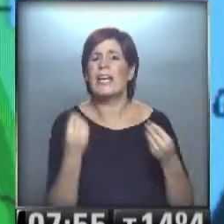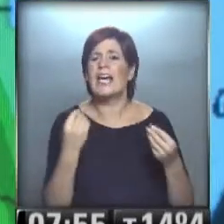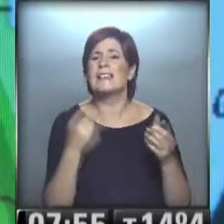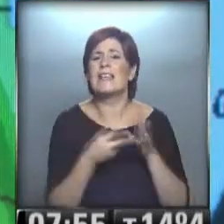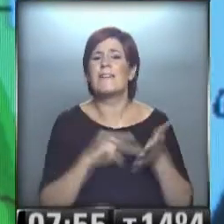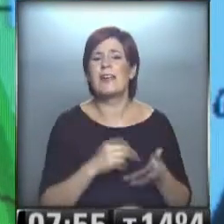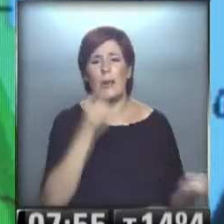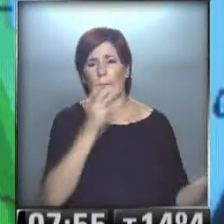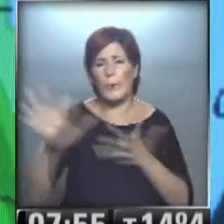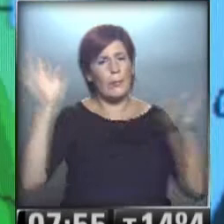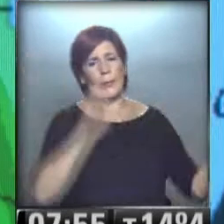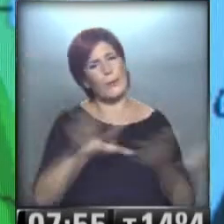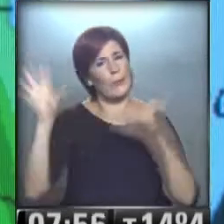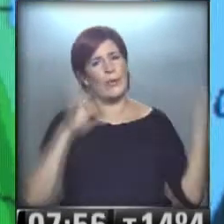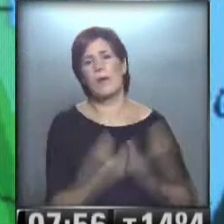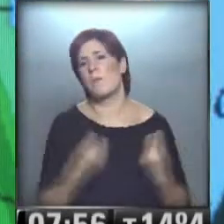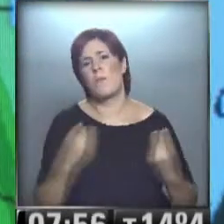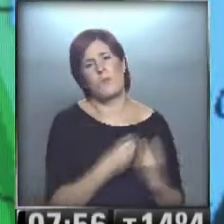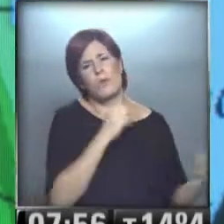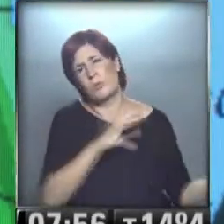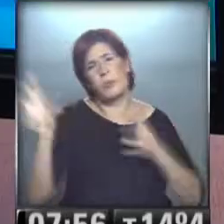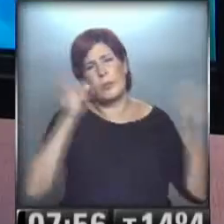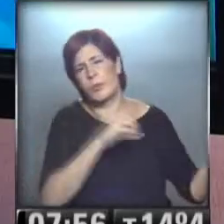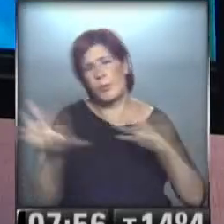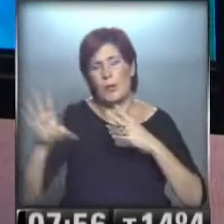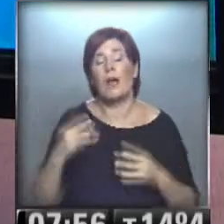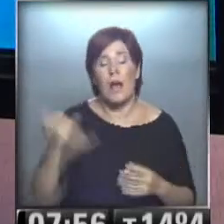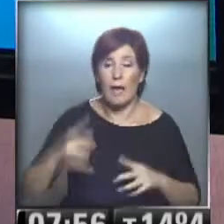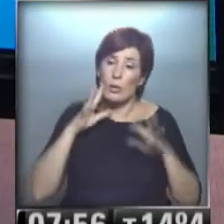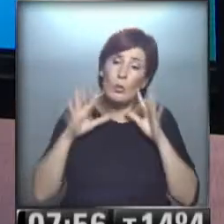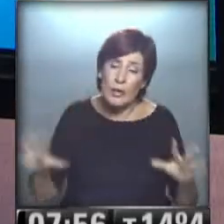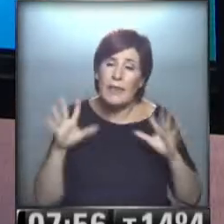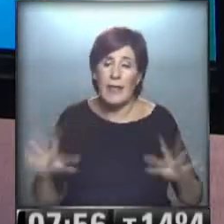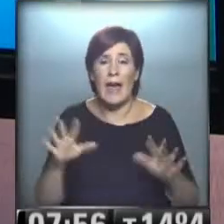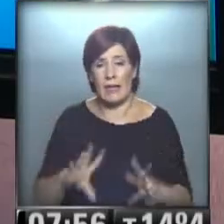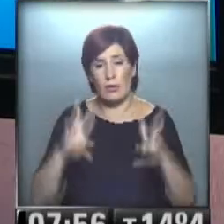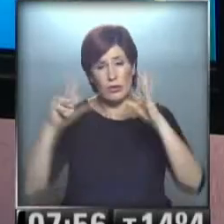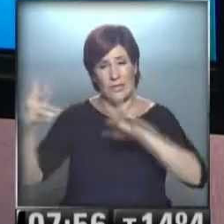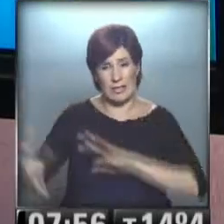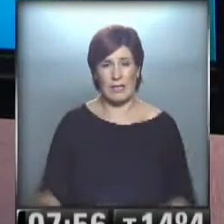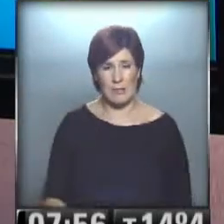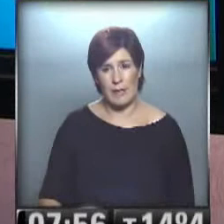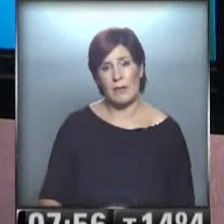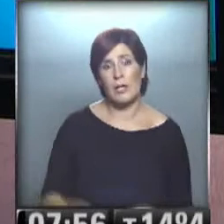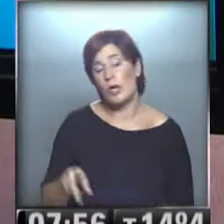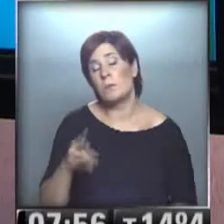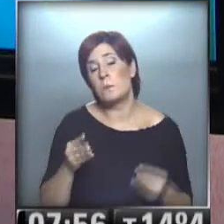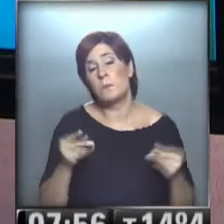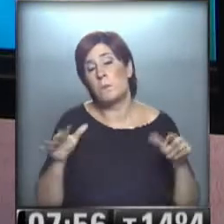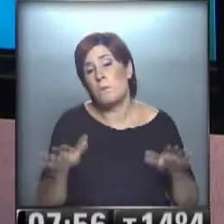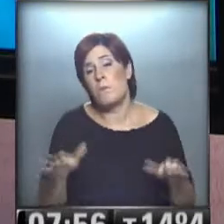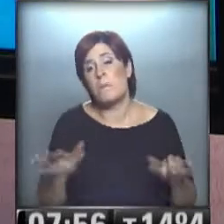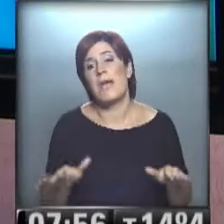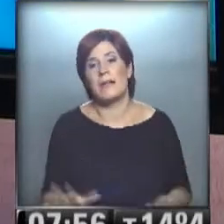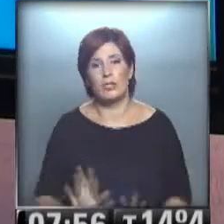muchísimo viento en el centro y sur de la Patagonia. Inclusive hubo alerta meteorológico en esa zona que ha cesado, ya que en el transcurso del día van a ir disminuyendo